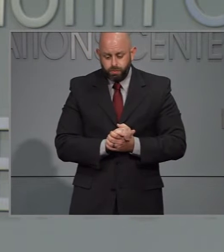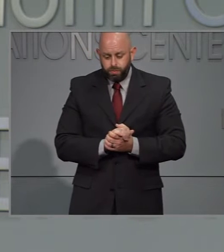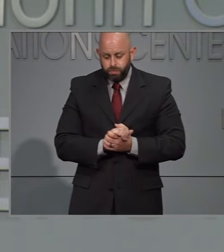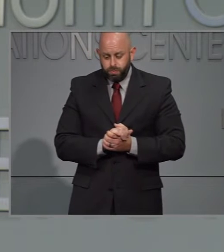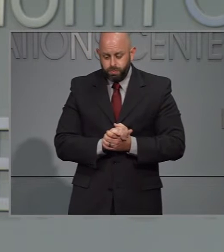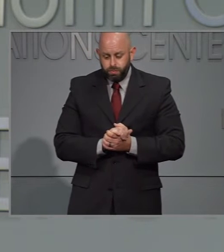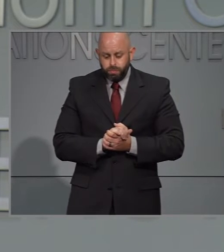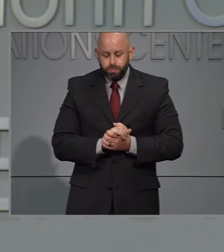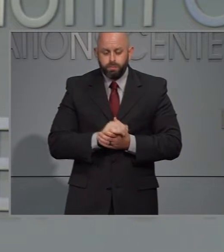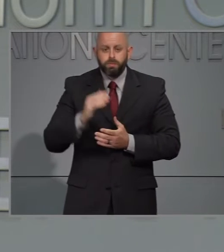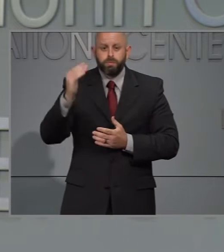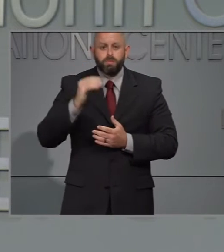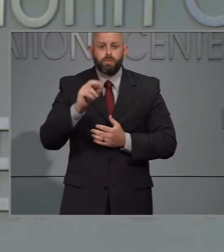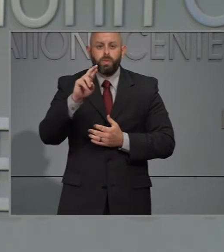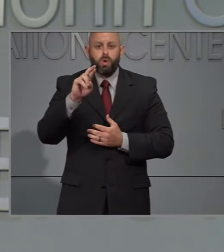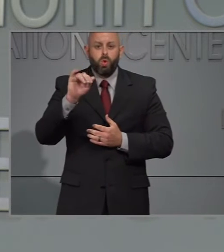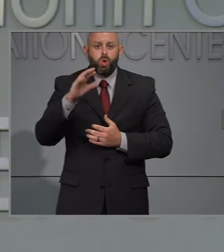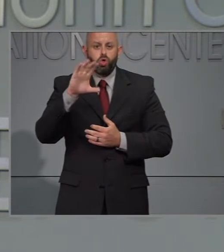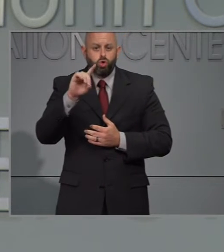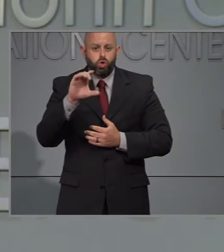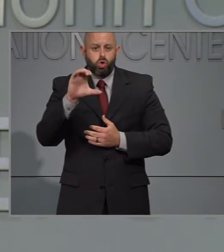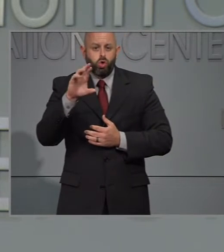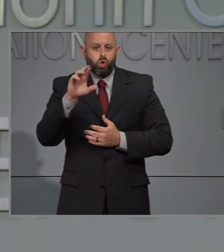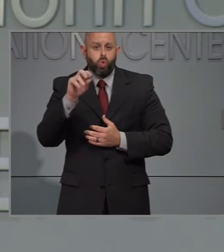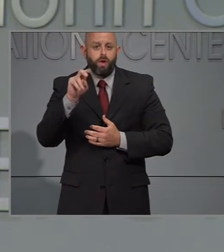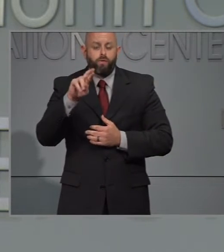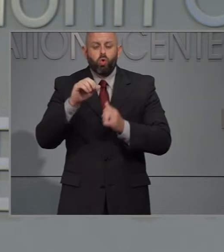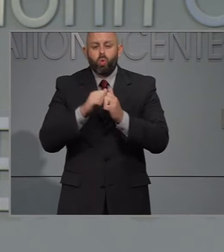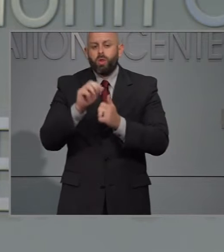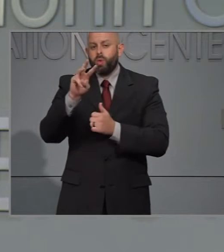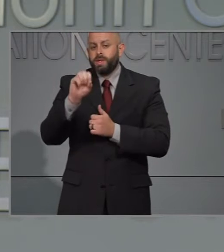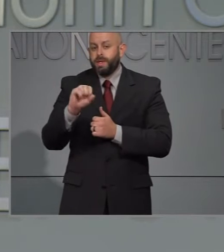Richard Craver, Winston-Salem Journal.